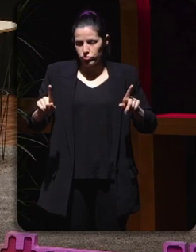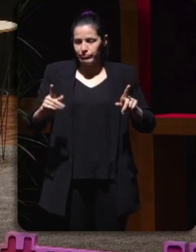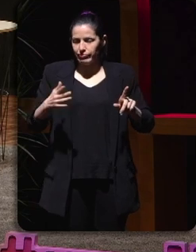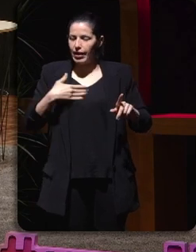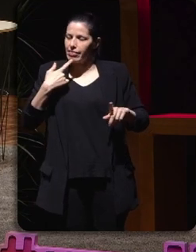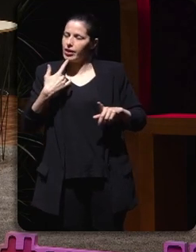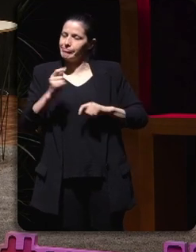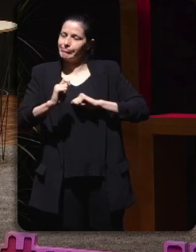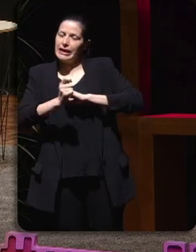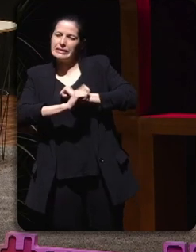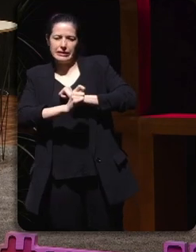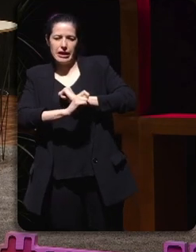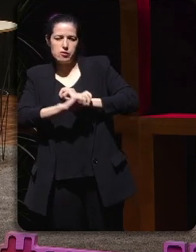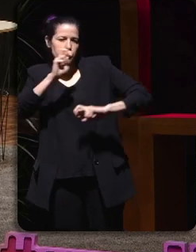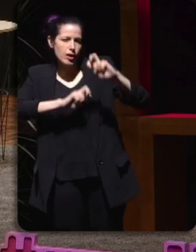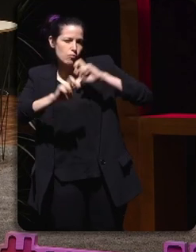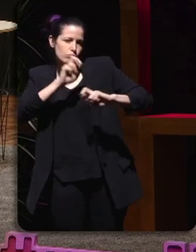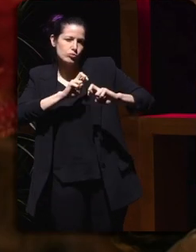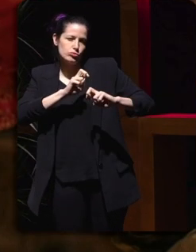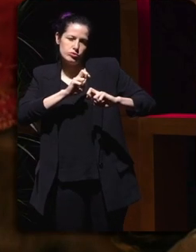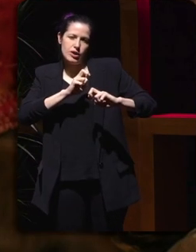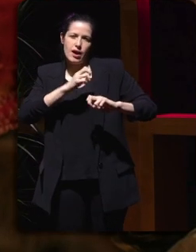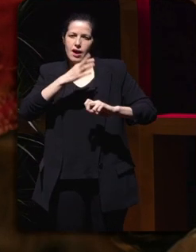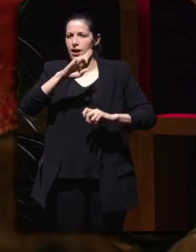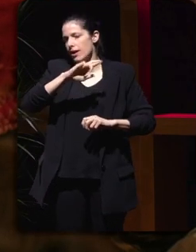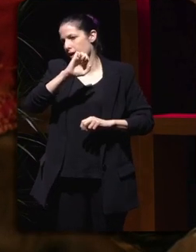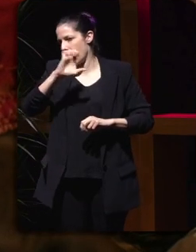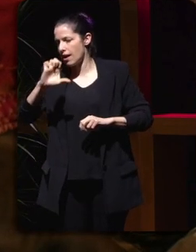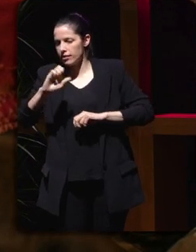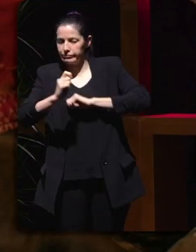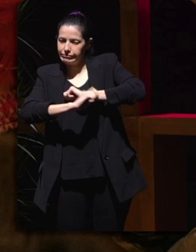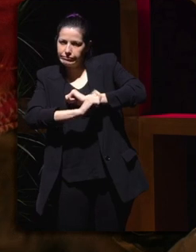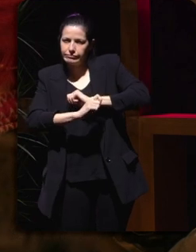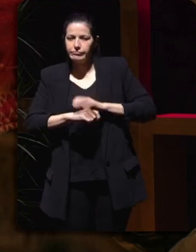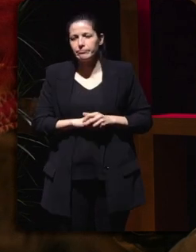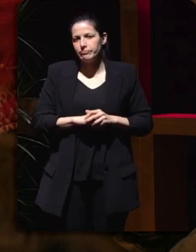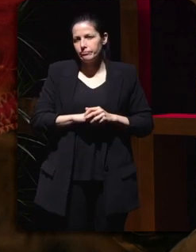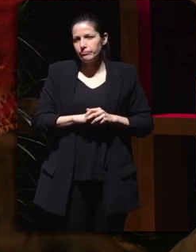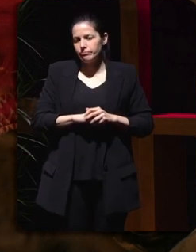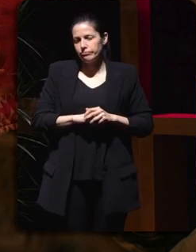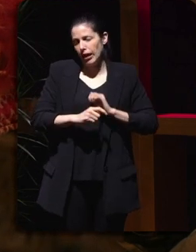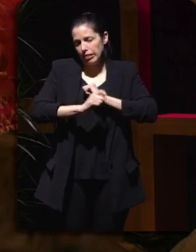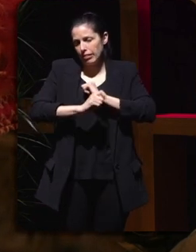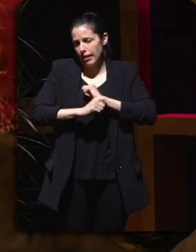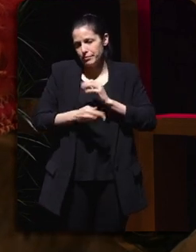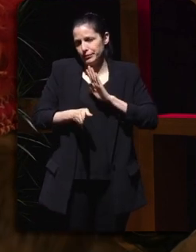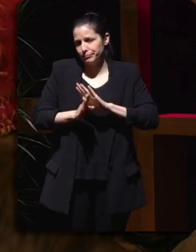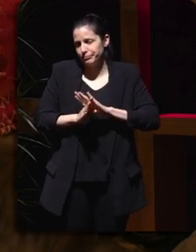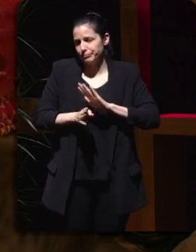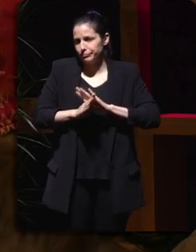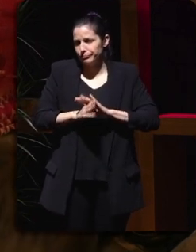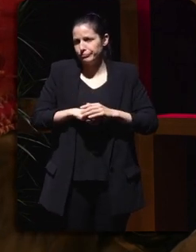trampa hasta en la forma en la que la RAE llama al nombrar a las mujeres las redes de trampas todo el tiempo